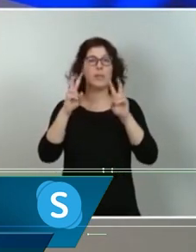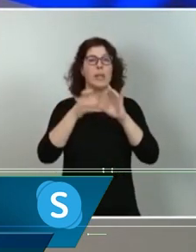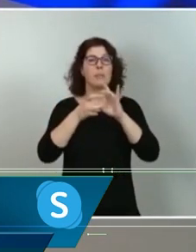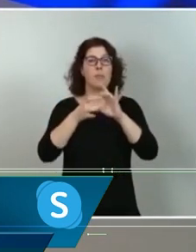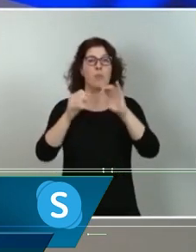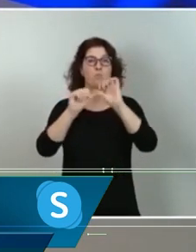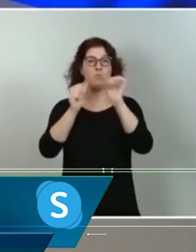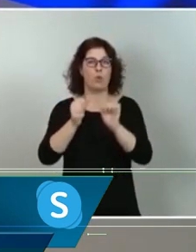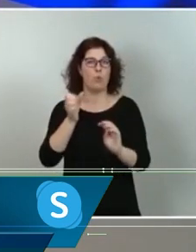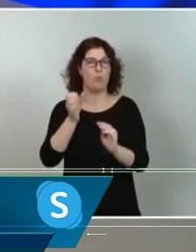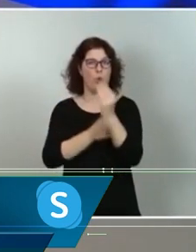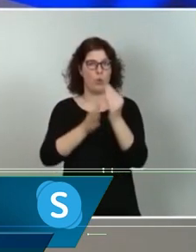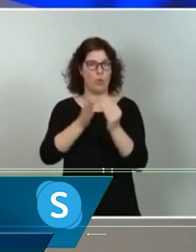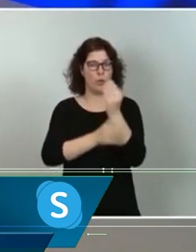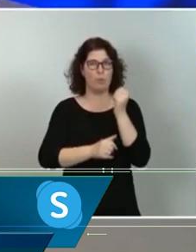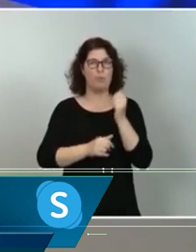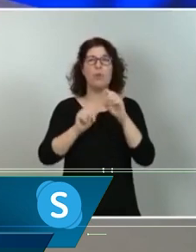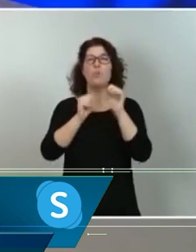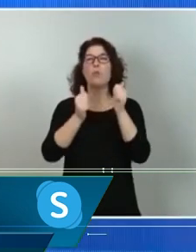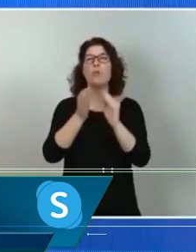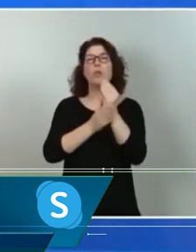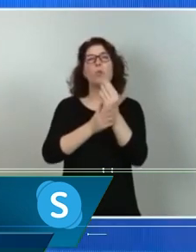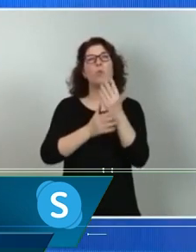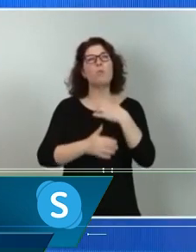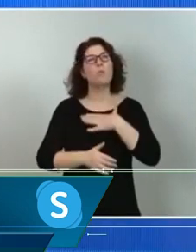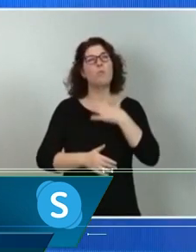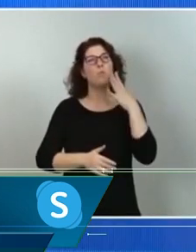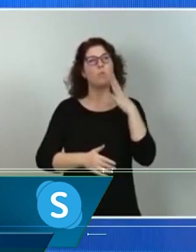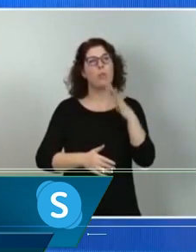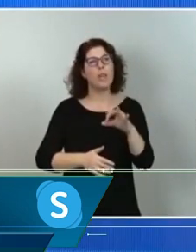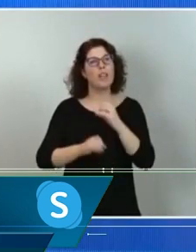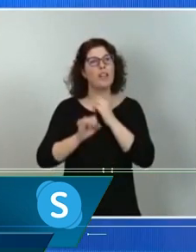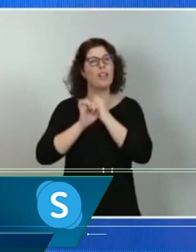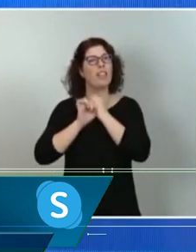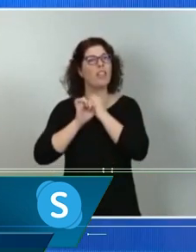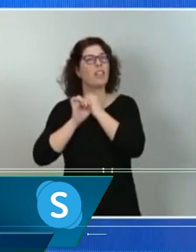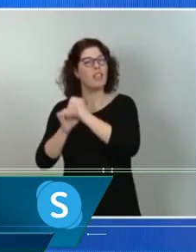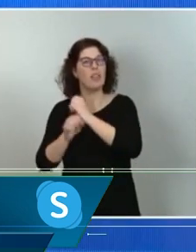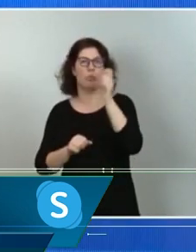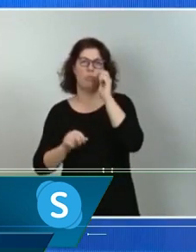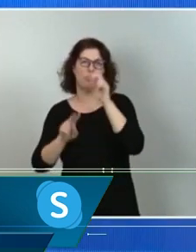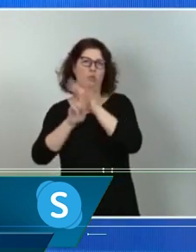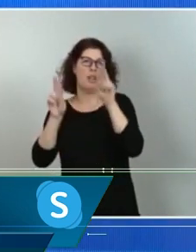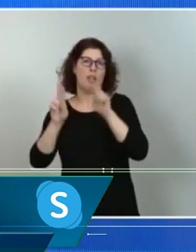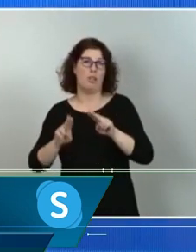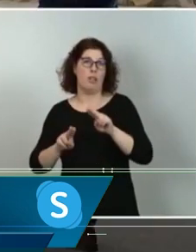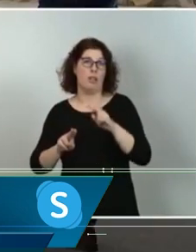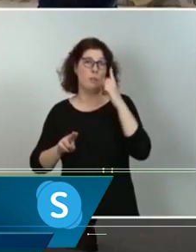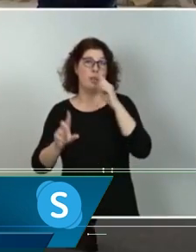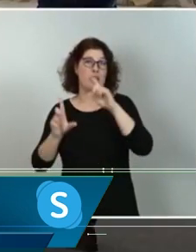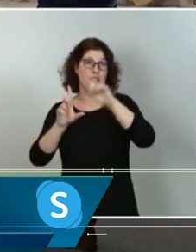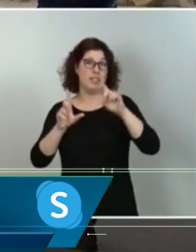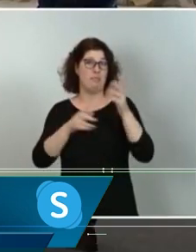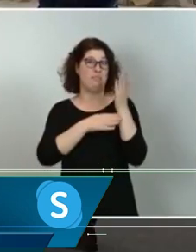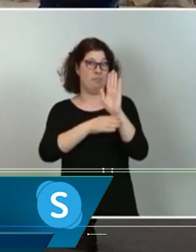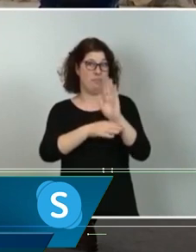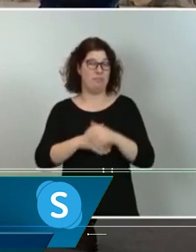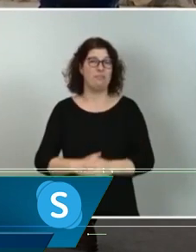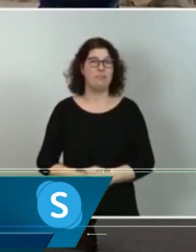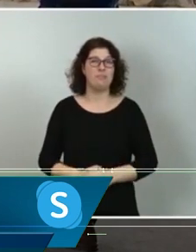sobrevivir. ¿A qué nos ha llevado esto? Nos ha llevado a que en este momento no nos encontramos realmente ante una democracia representativa, sino ante una